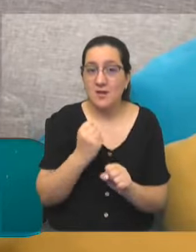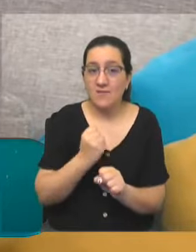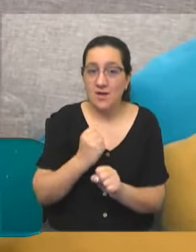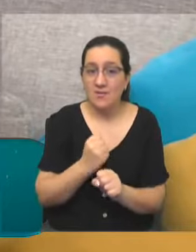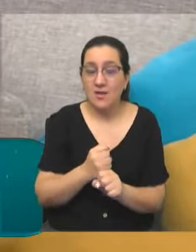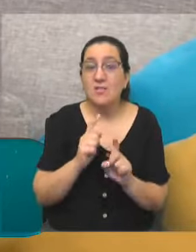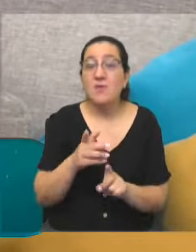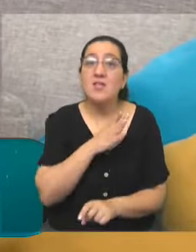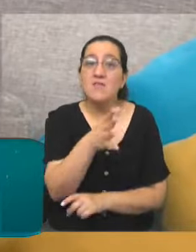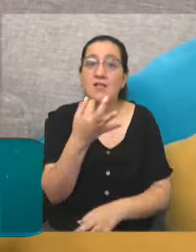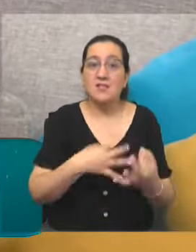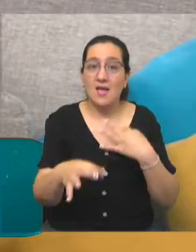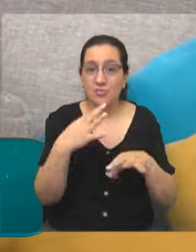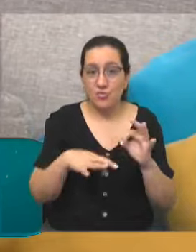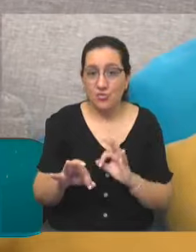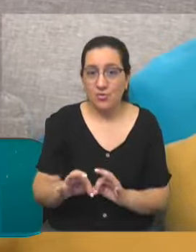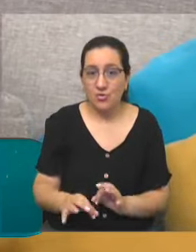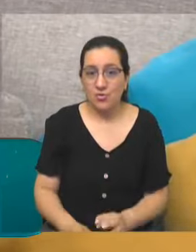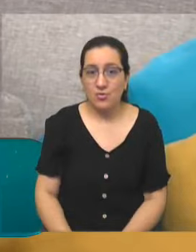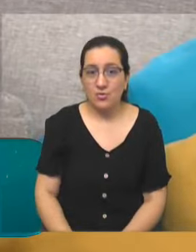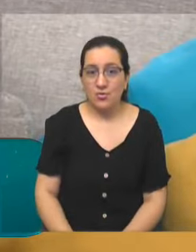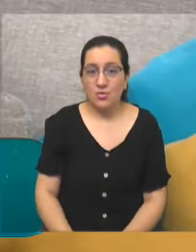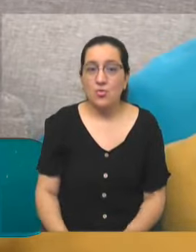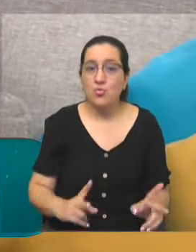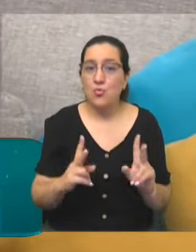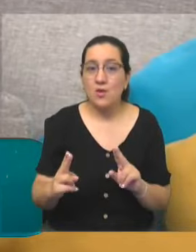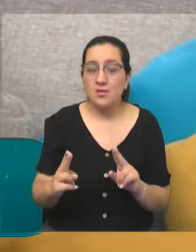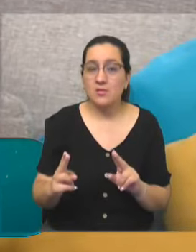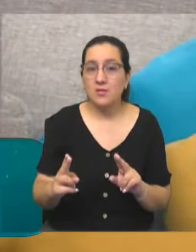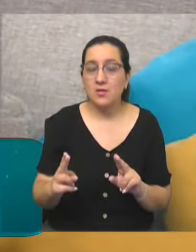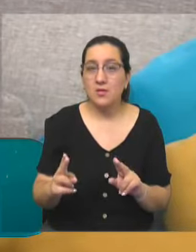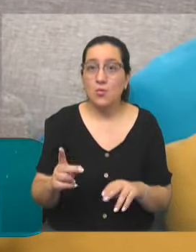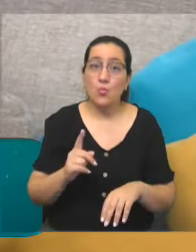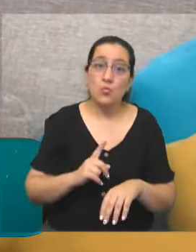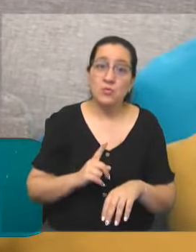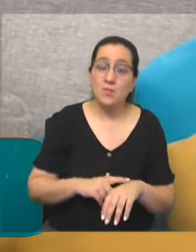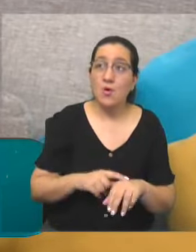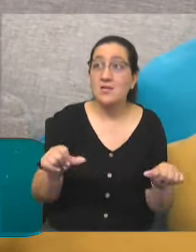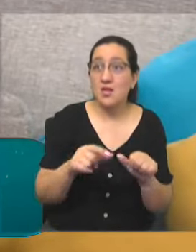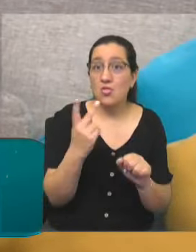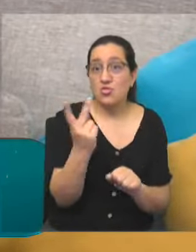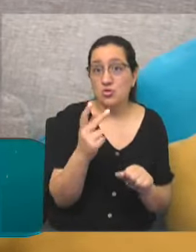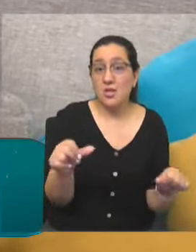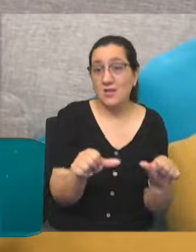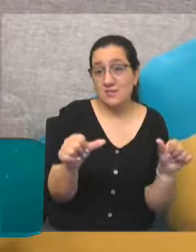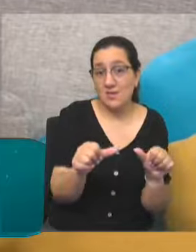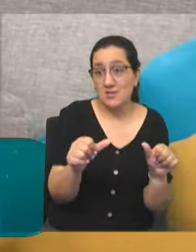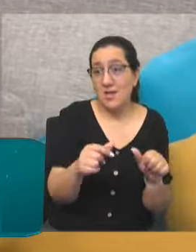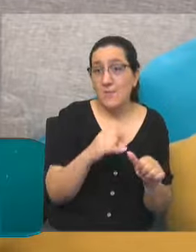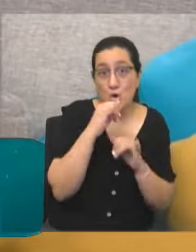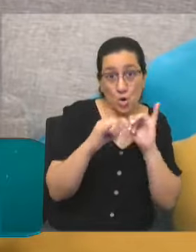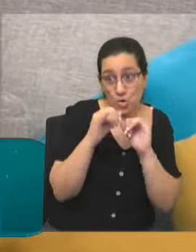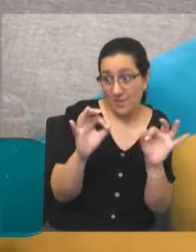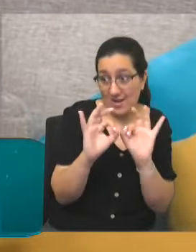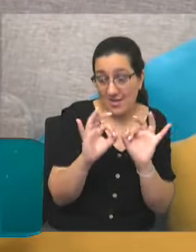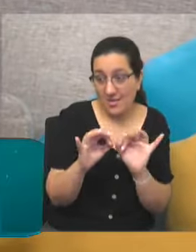hacía teatro o no sé dónde trabajaba, cómo durante un tiempo convivió con las dos actividades sin contar una de la otra por los prejuicios